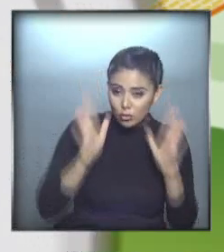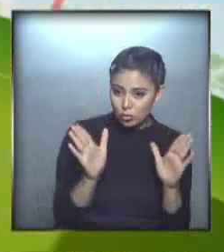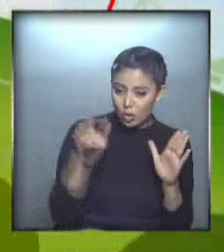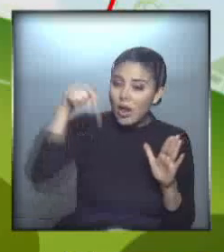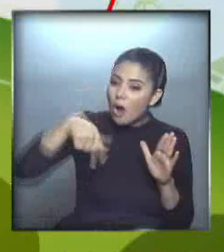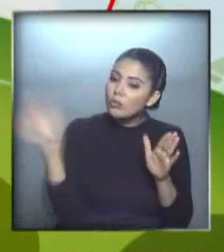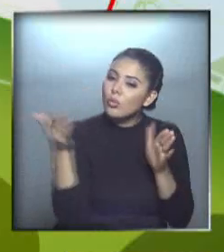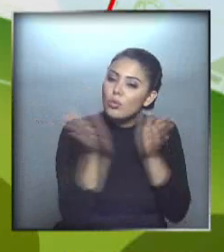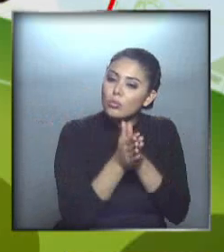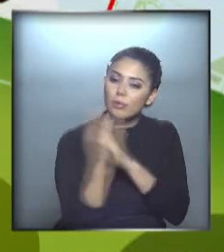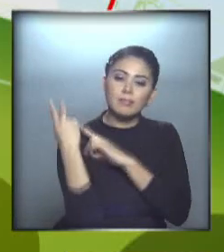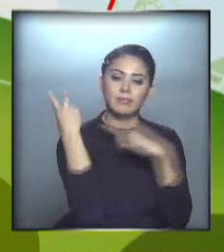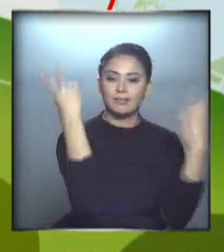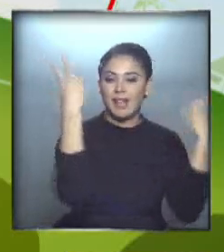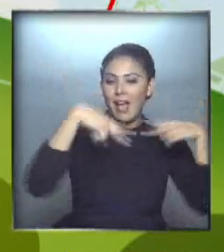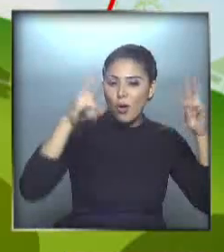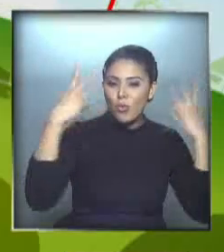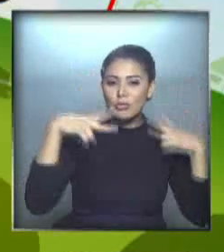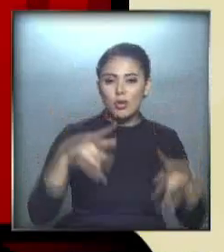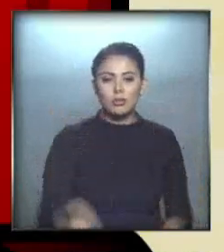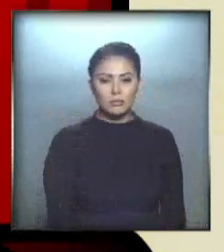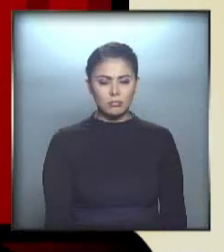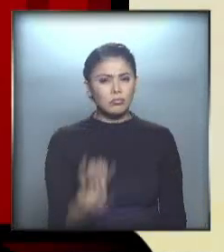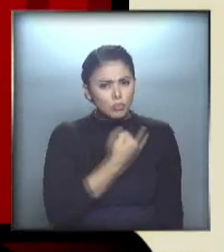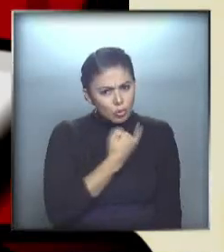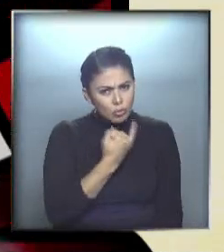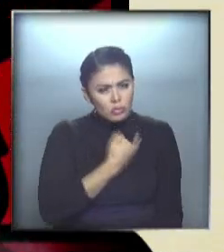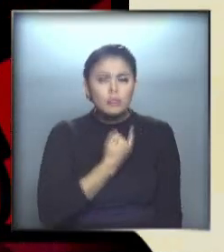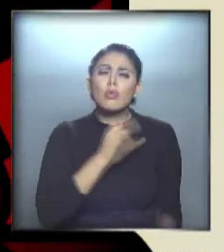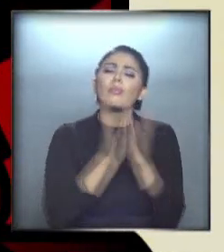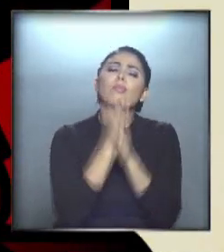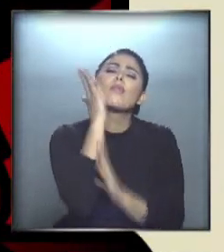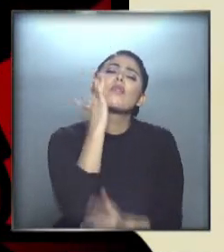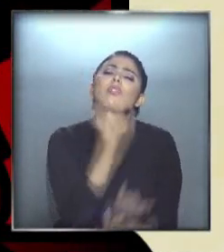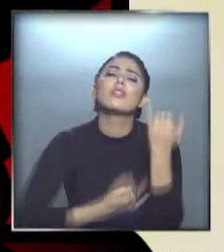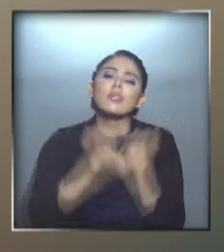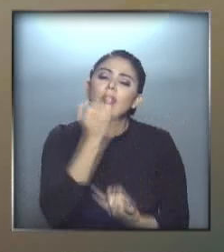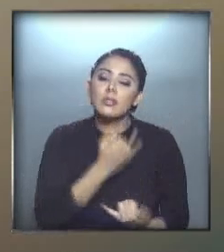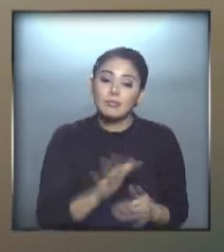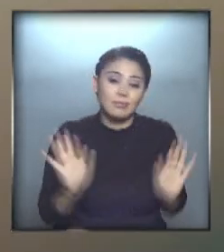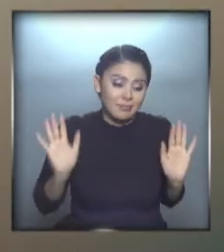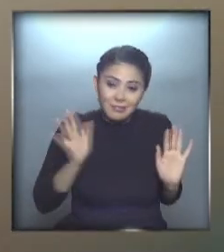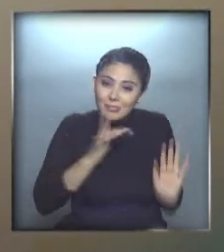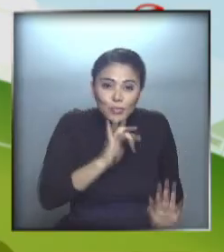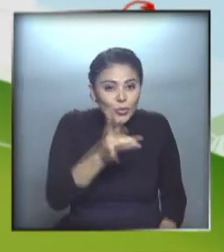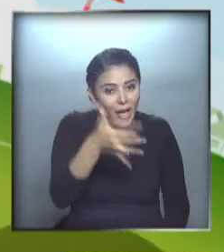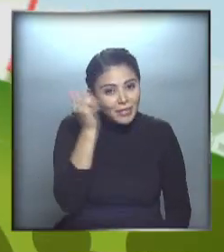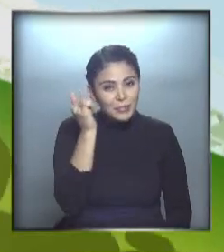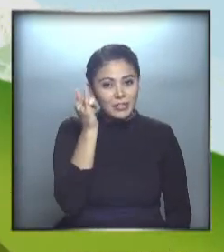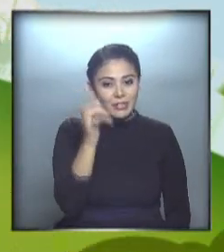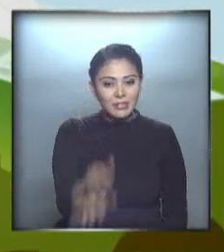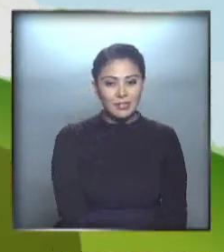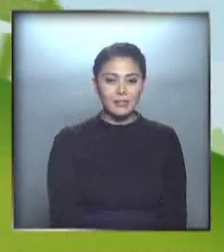atención, todo junto, vamos de excursión. ¿Dónde? ¿Dónde? Señor, por favor. Ah, misterio,